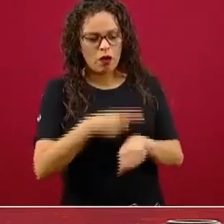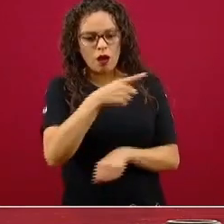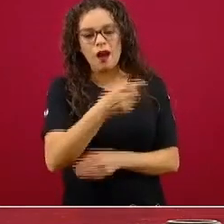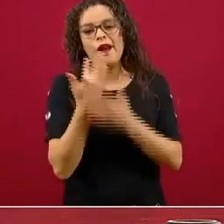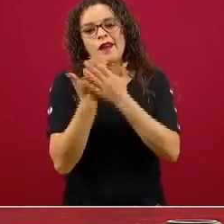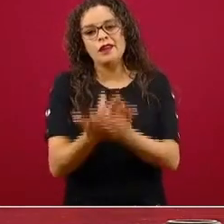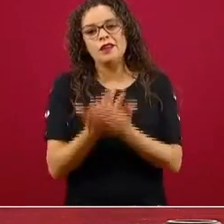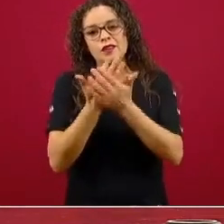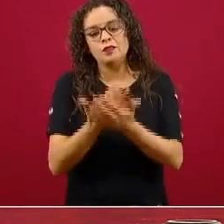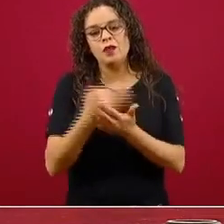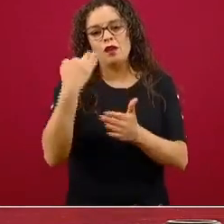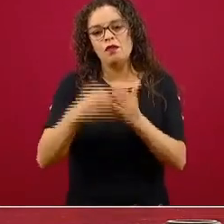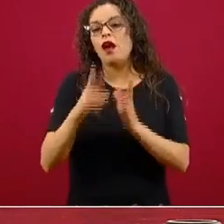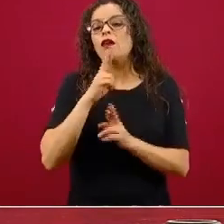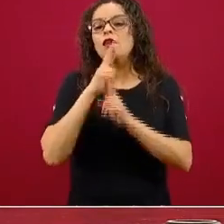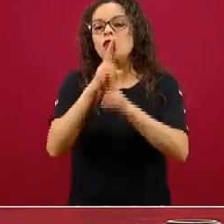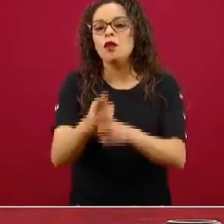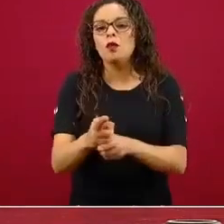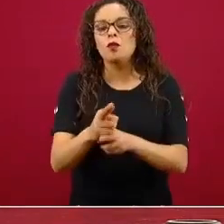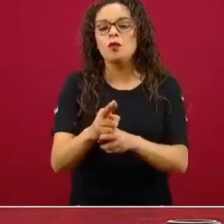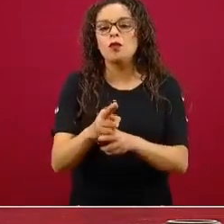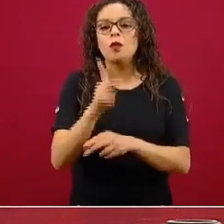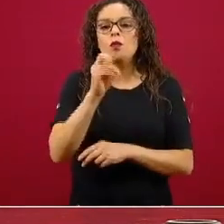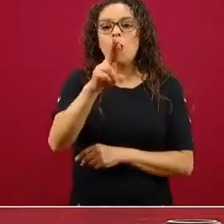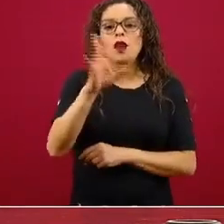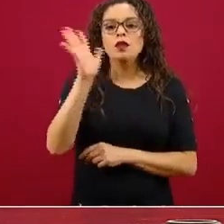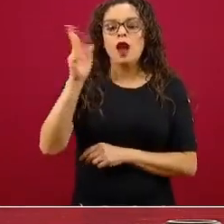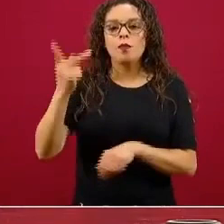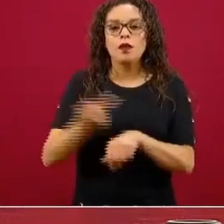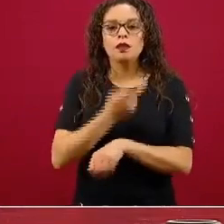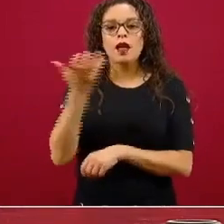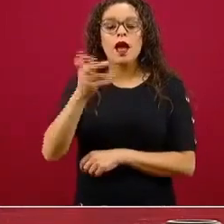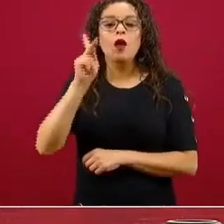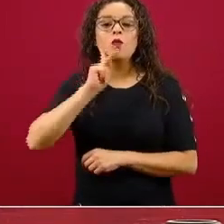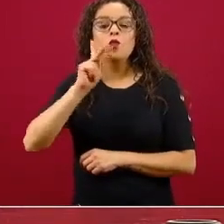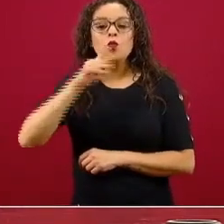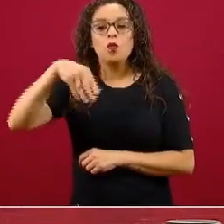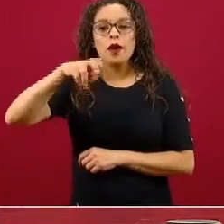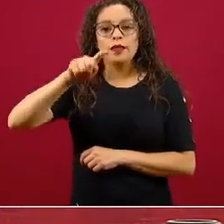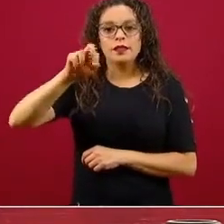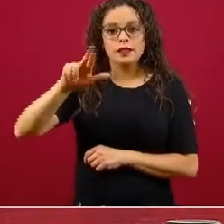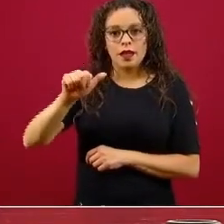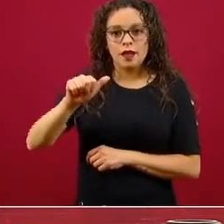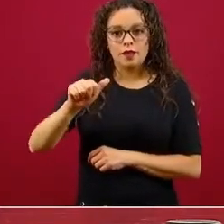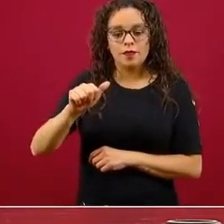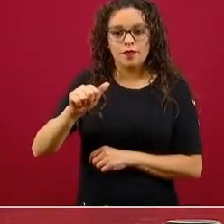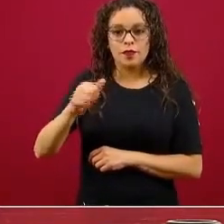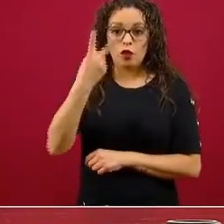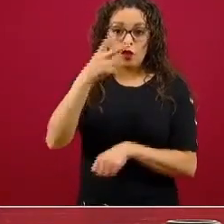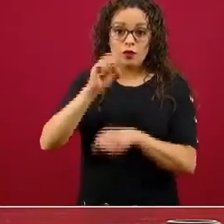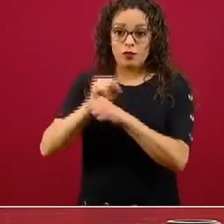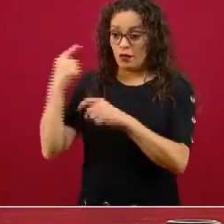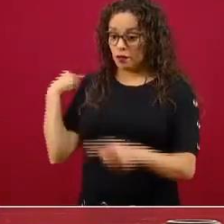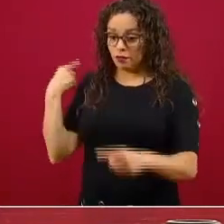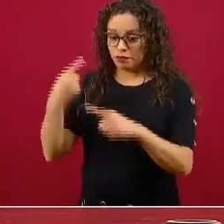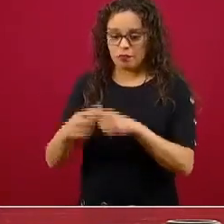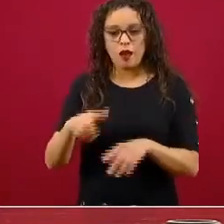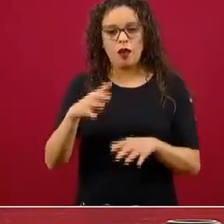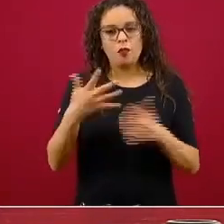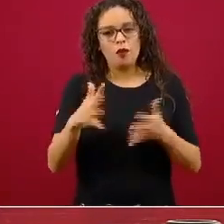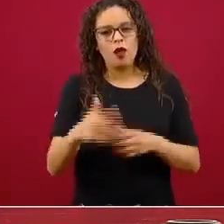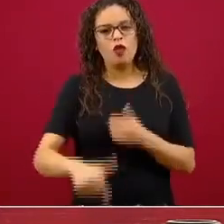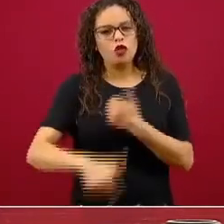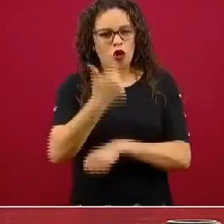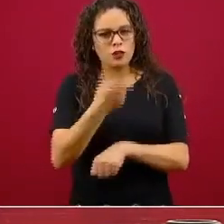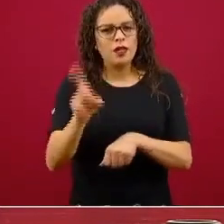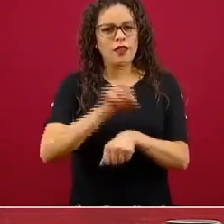confirmarse, como lo veíamos en la gráfica, se encuentran concentrados en las últimas 2 semanas, 12 días aproximadamente,